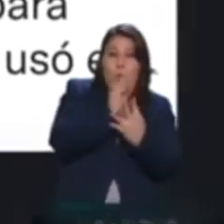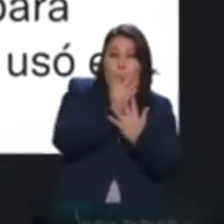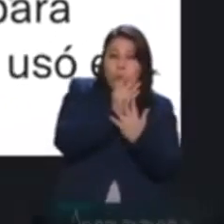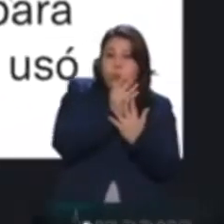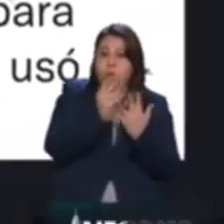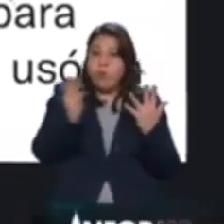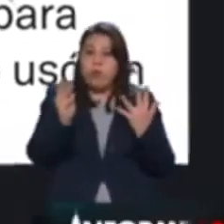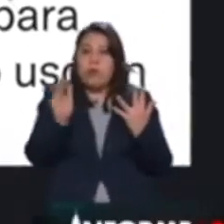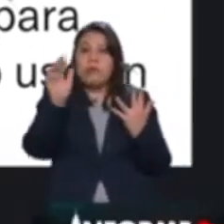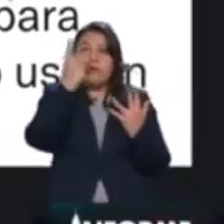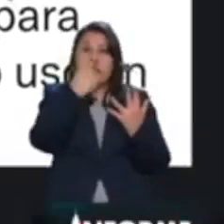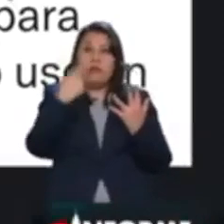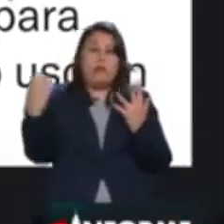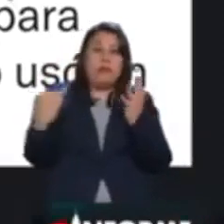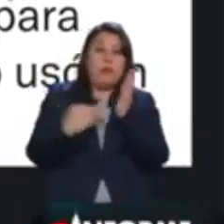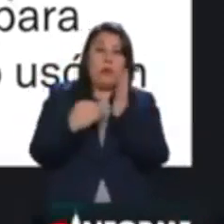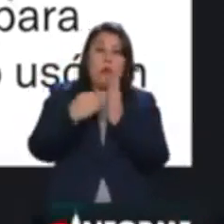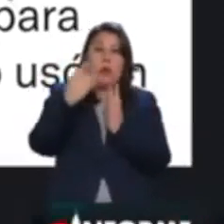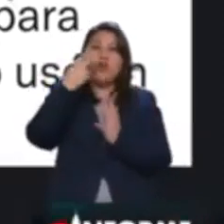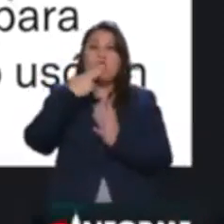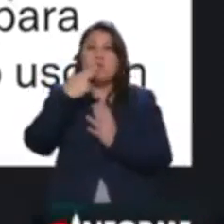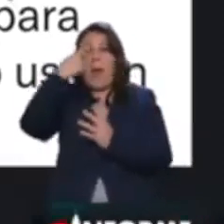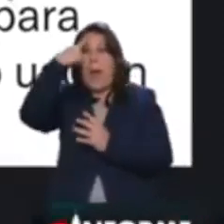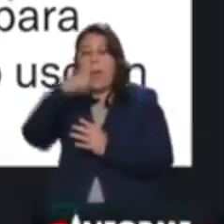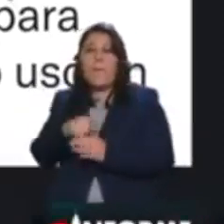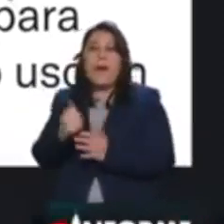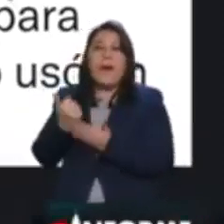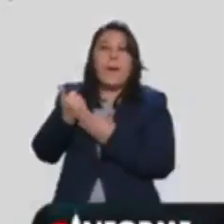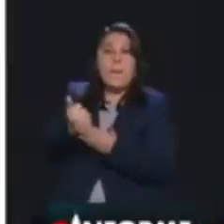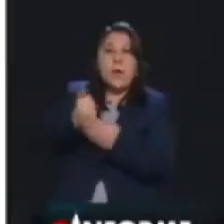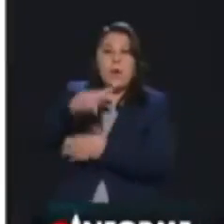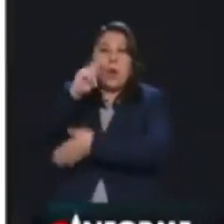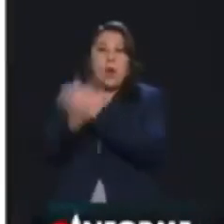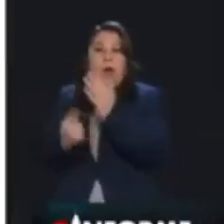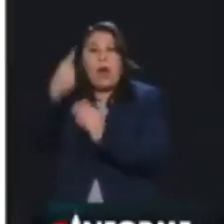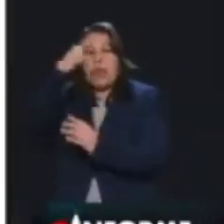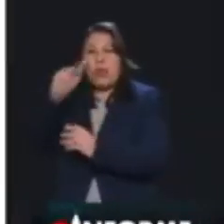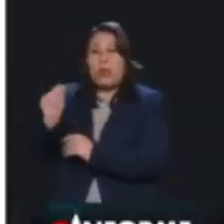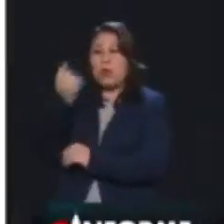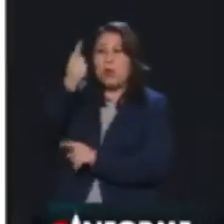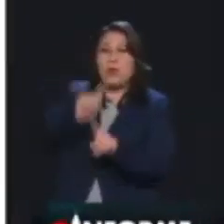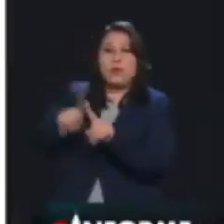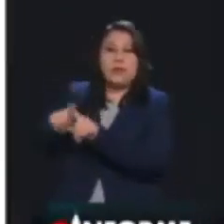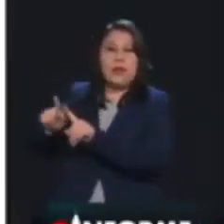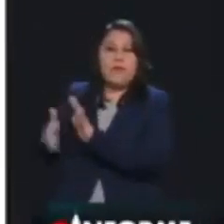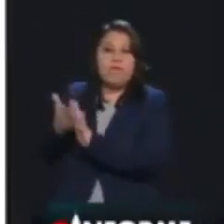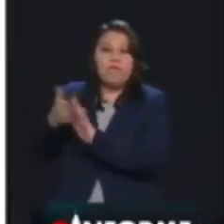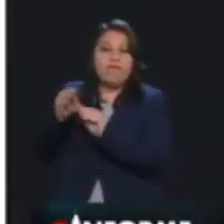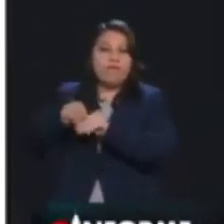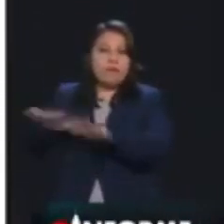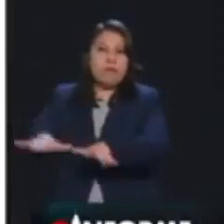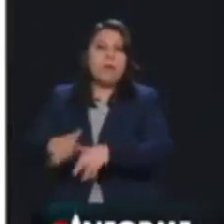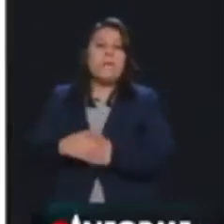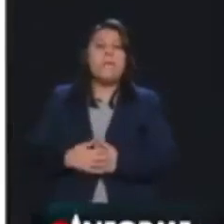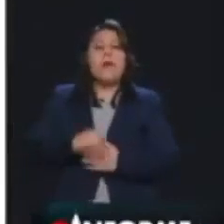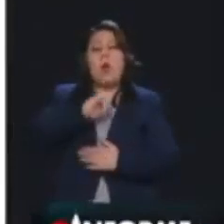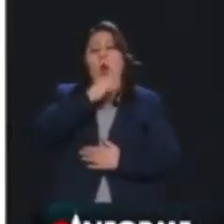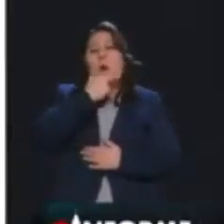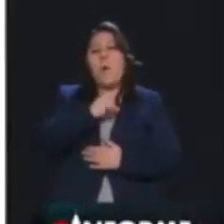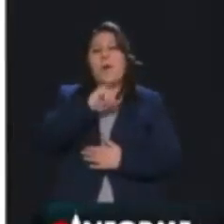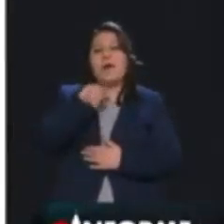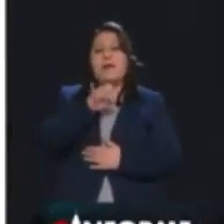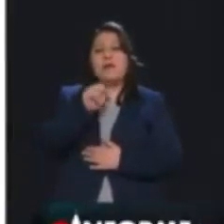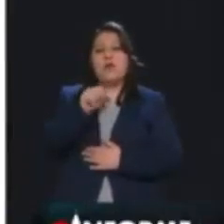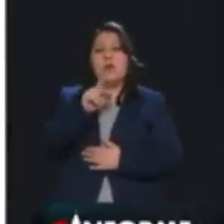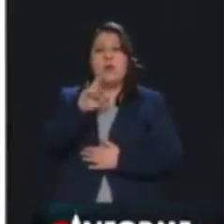para proyectos de ciencia y tecnología desde la administración del expresidente Peña Nieto. Así lo explicó el vocero presidencial Jesús Ramírez Cuevas